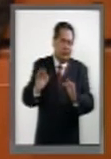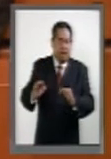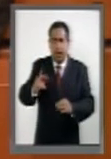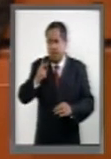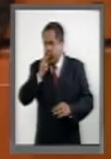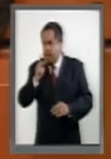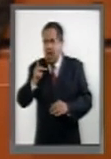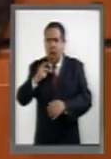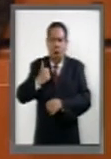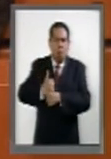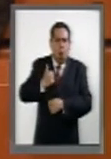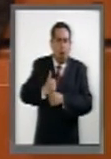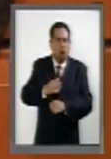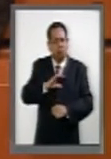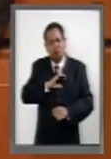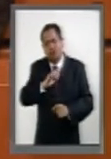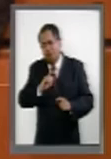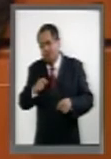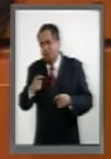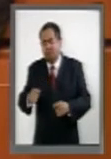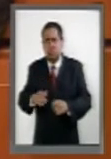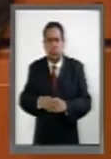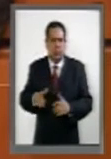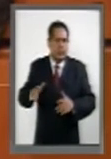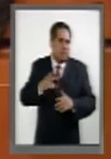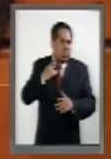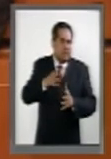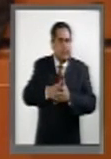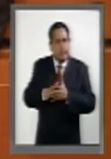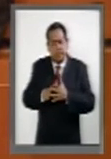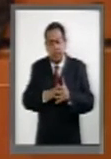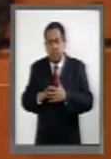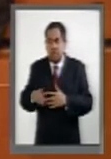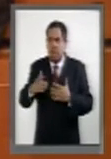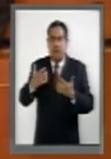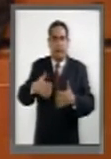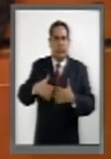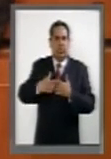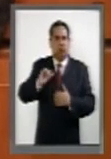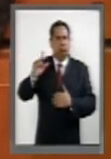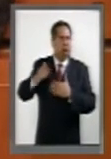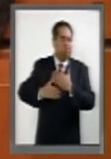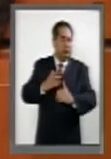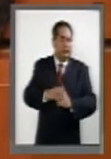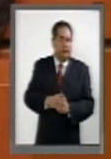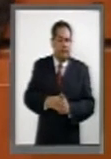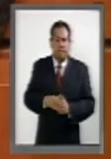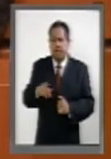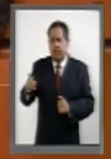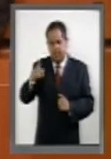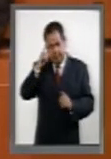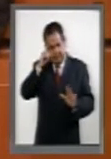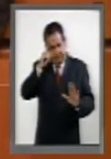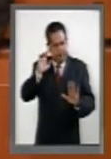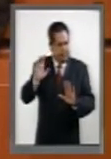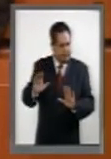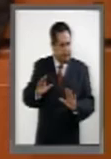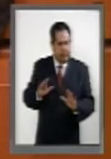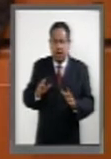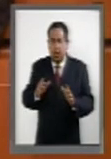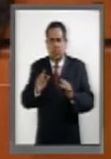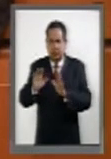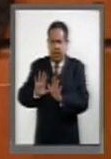abuelo cariñoso, entusiasta político y próspero empresario. Sabía darse tiempo para compartir